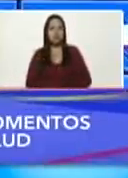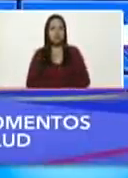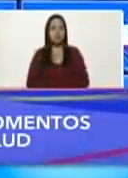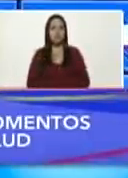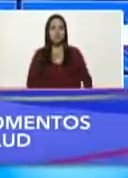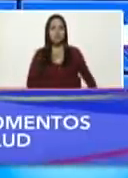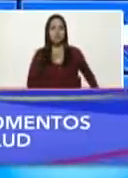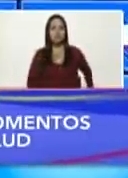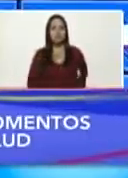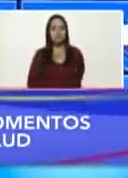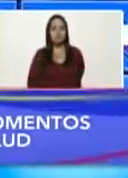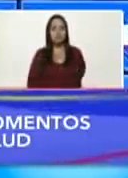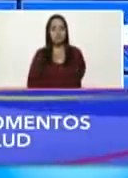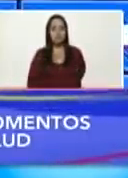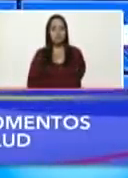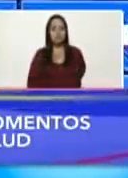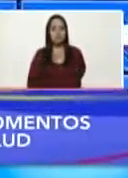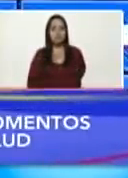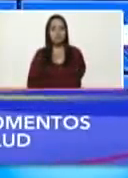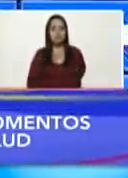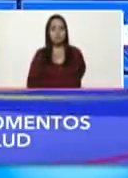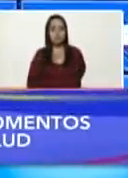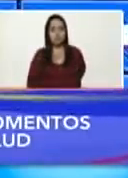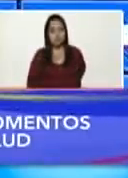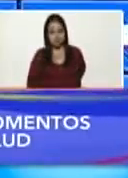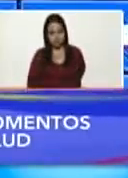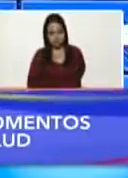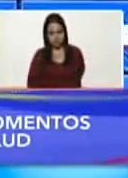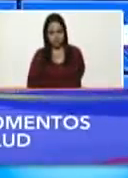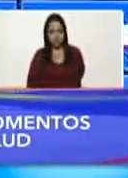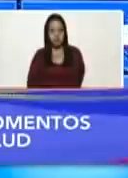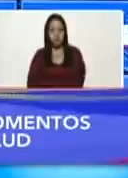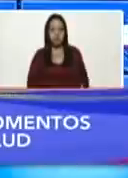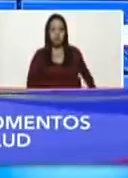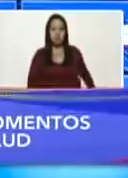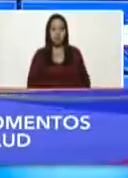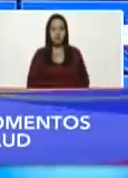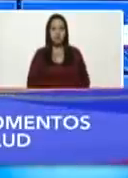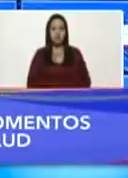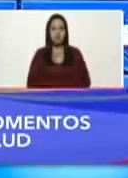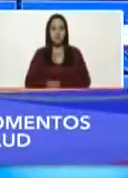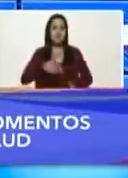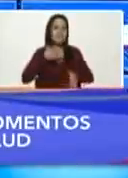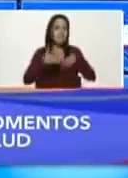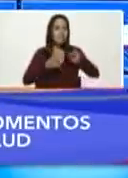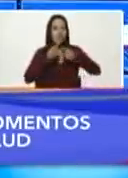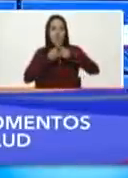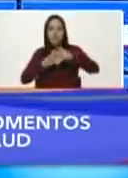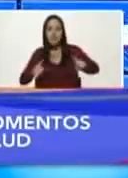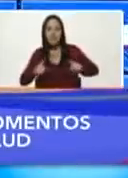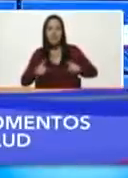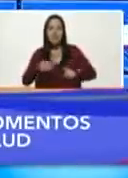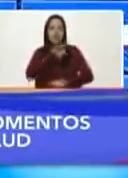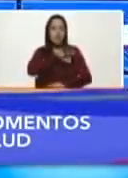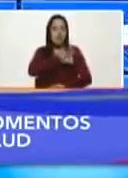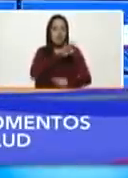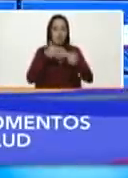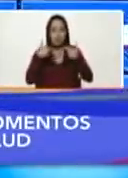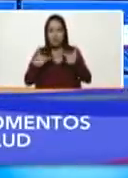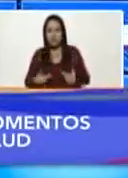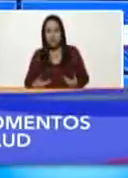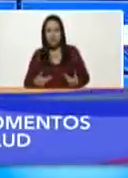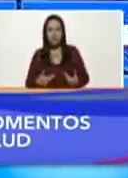Son sentimientos contrarios al humanismo socialista nuestro, al cristianismo